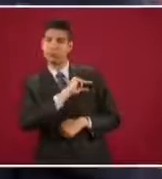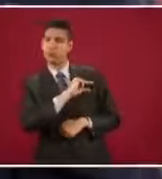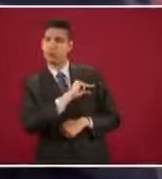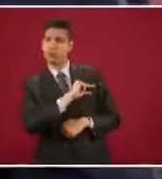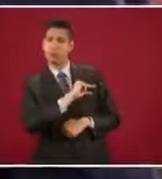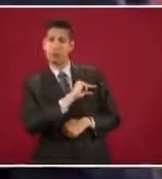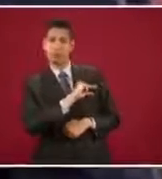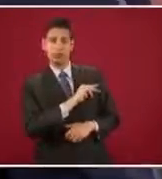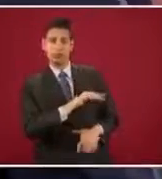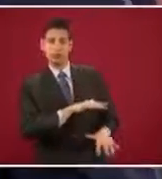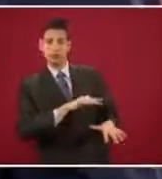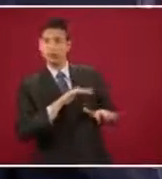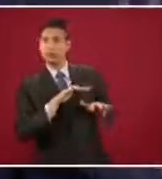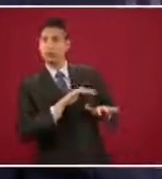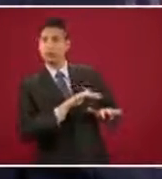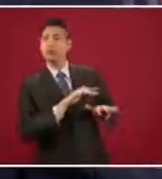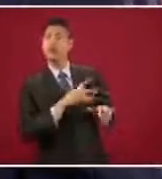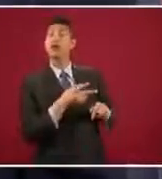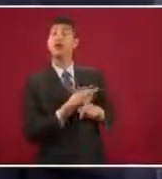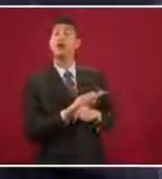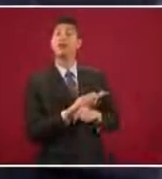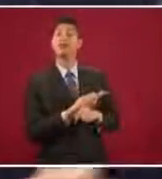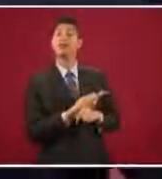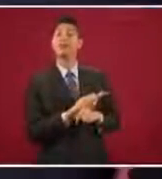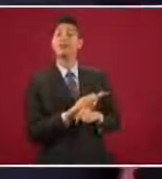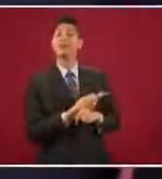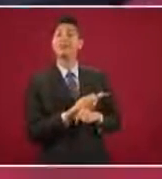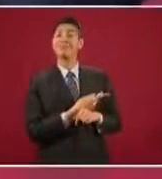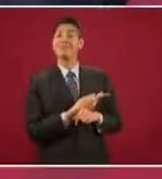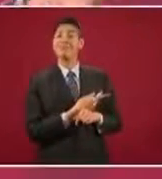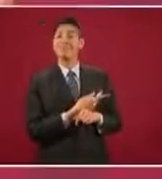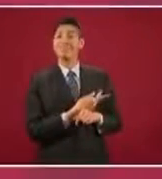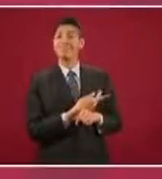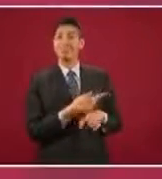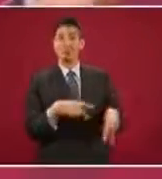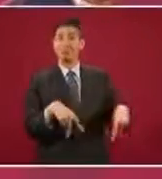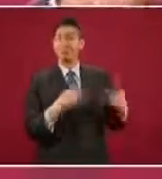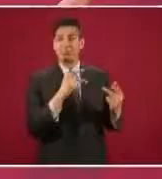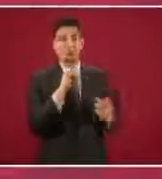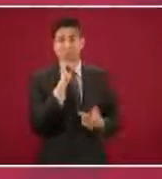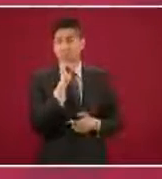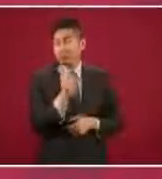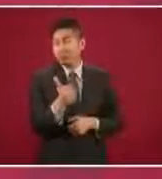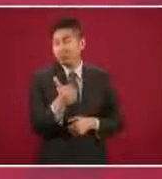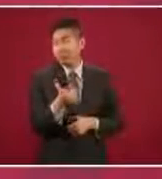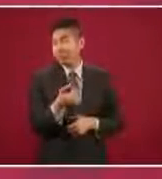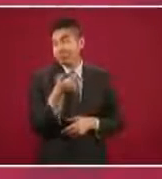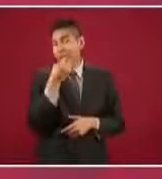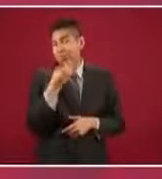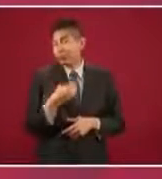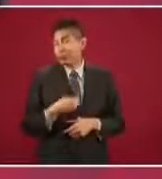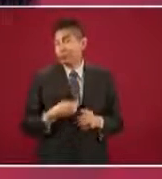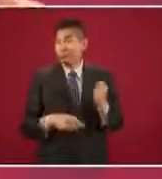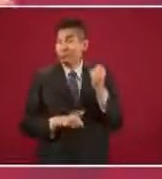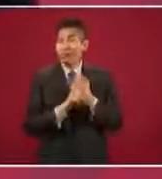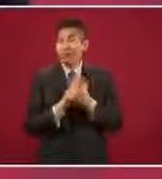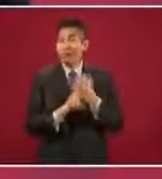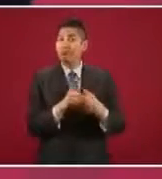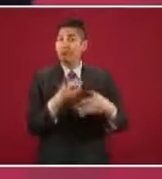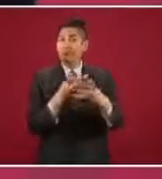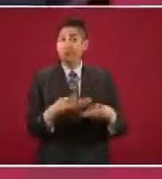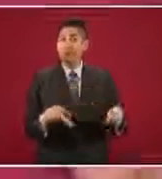pues se fue quedando y tenemos que resolver entre todos y que sea